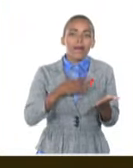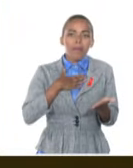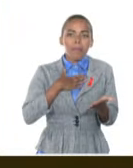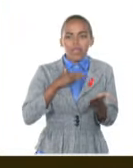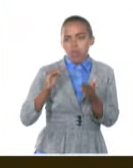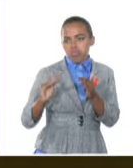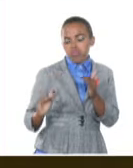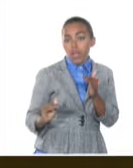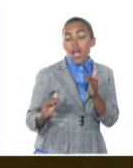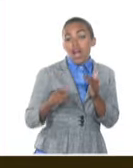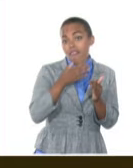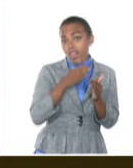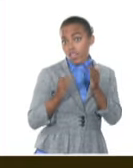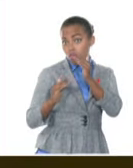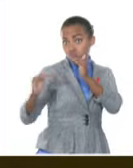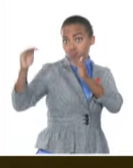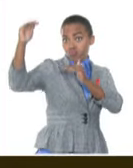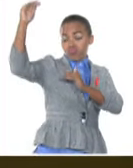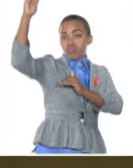padre, indiscutiblemente para él fue